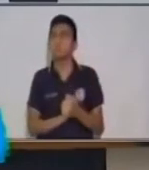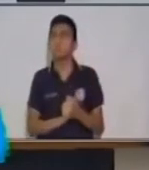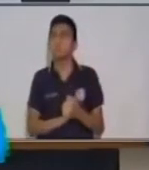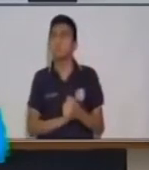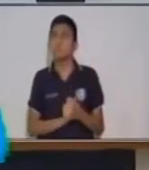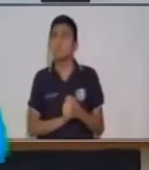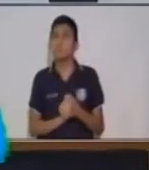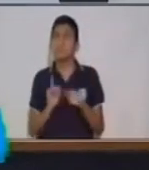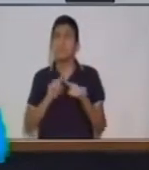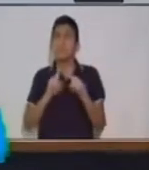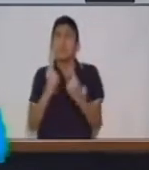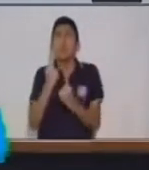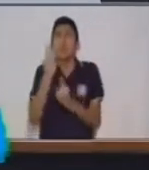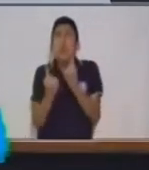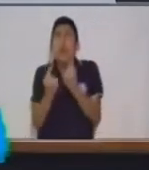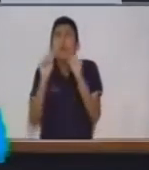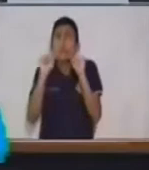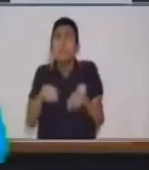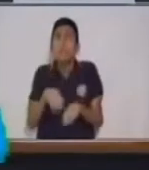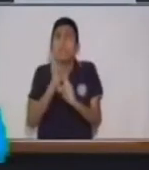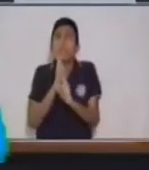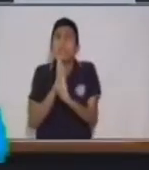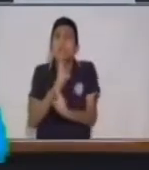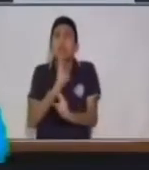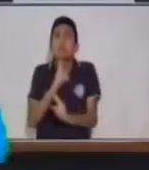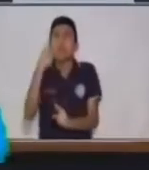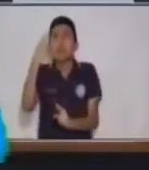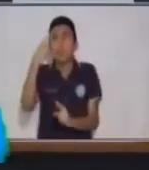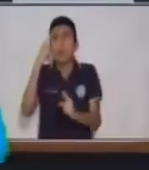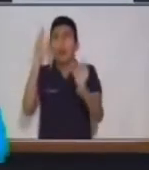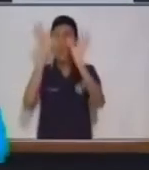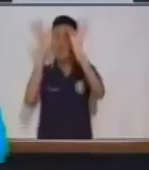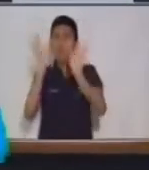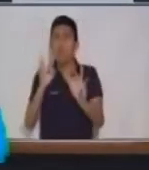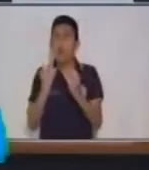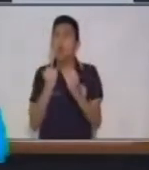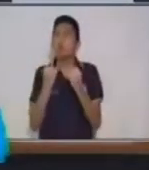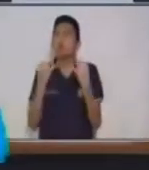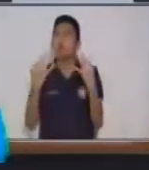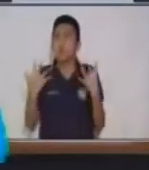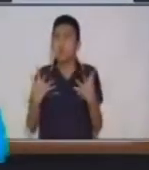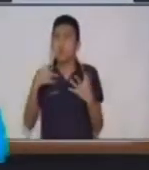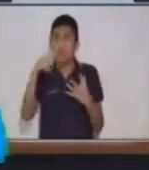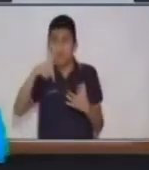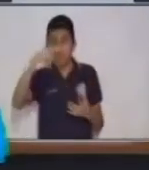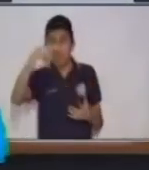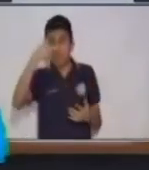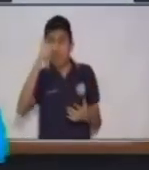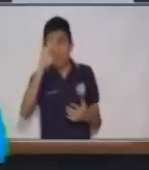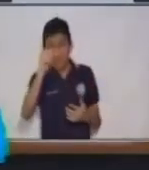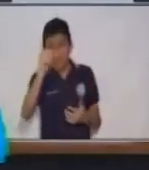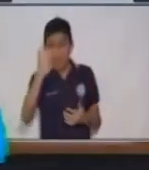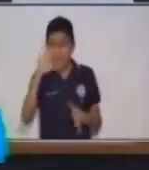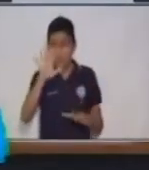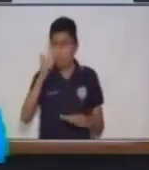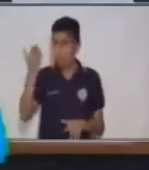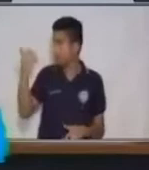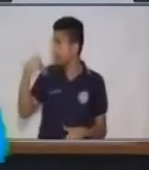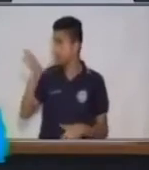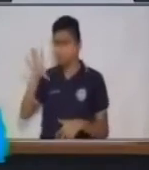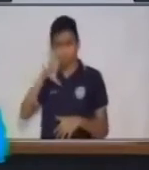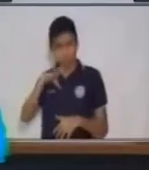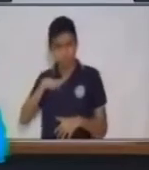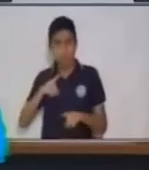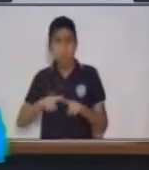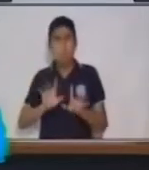directamente cuál podría ser el resultado que podemos colocar acá en la forma numérica con esta tabla que tenemos anteriormente.